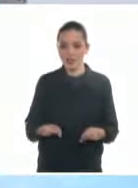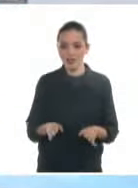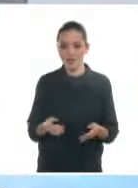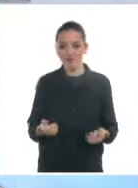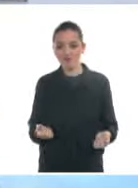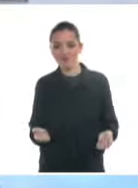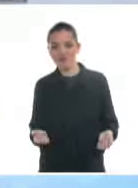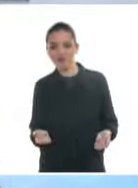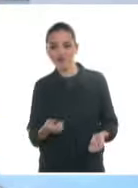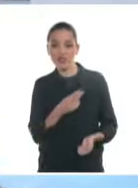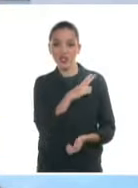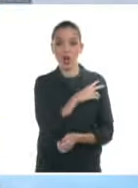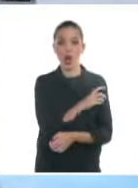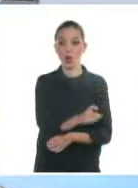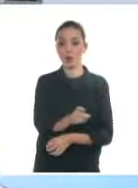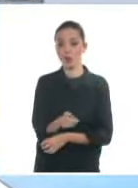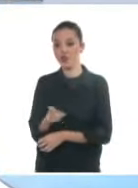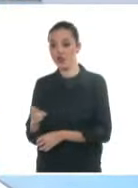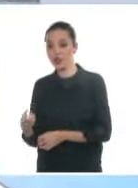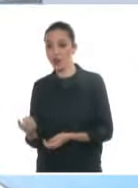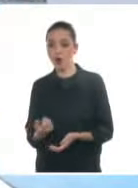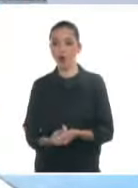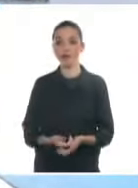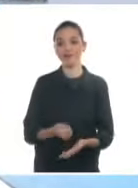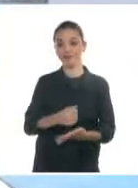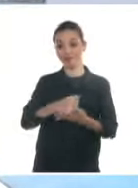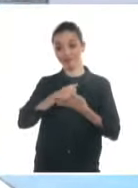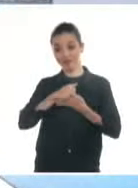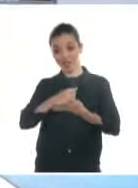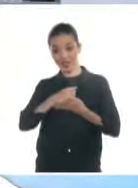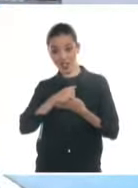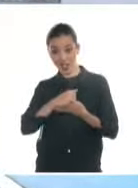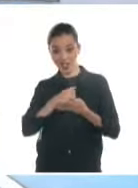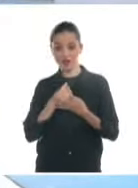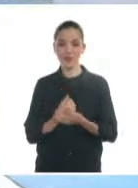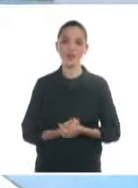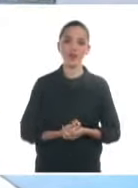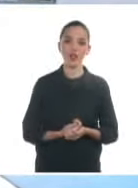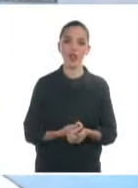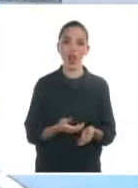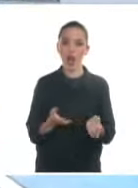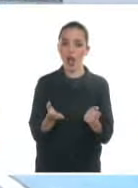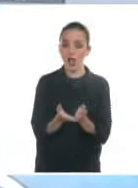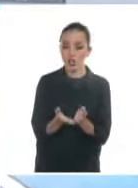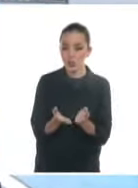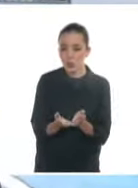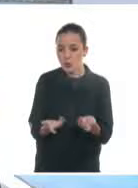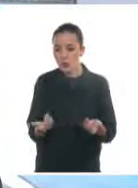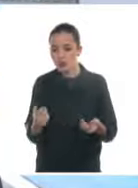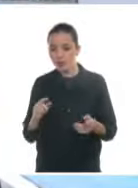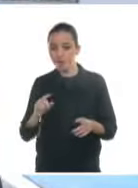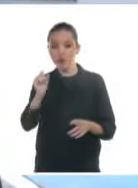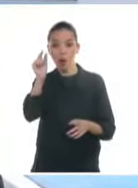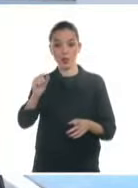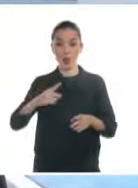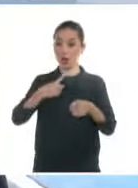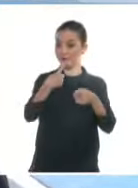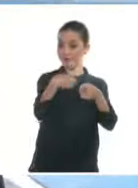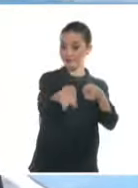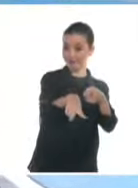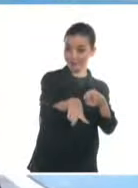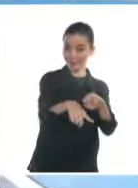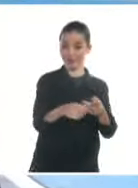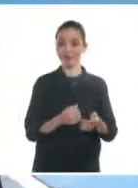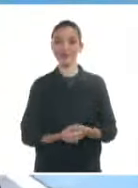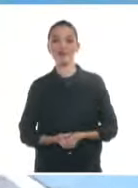la técnica o táctico para y estudiar a mi contrario para saber cómo poder pelear. Hay algunos bajitos, algunas veces